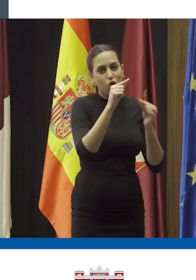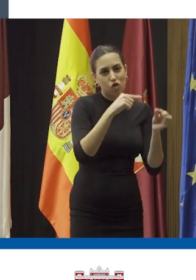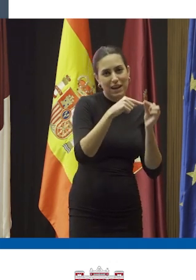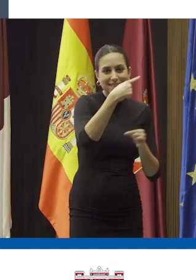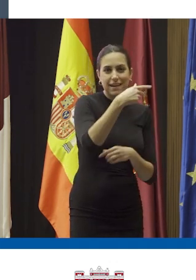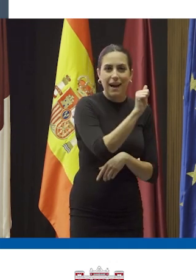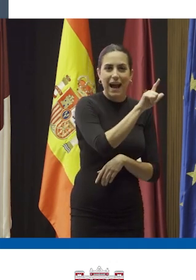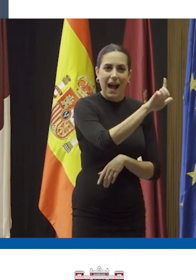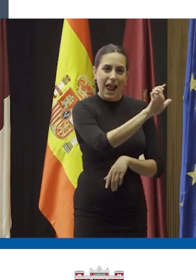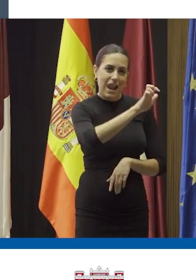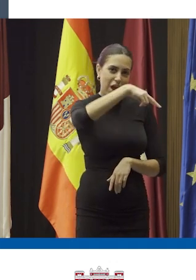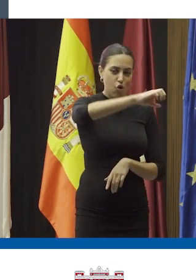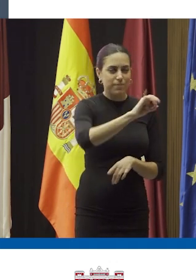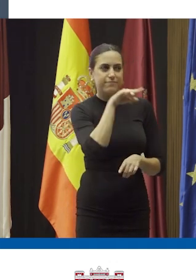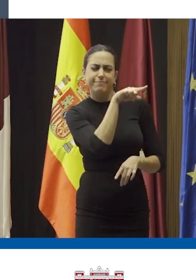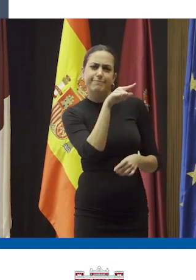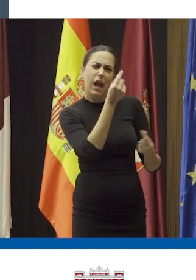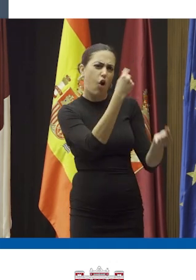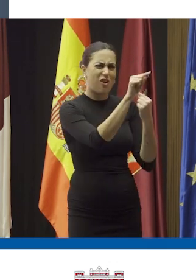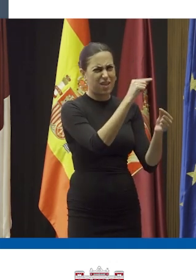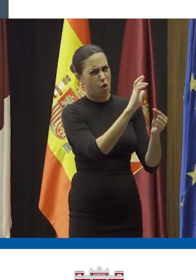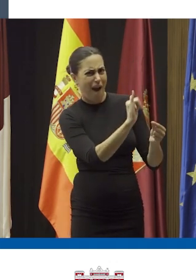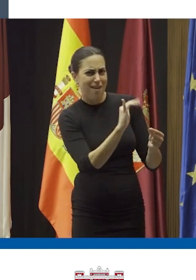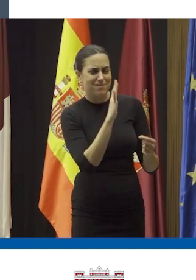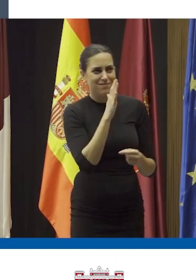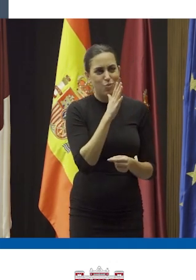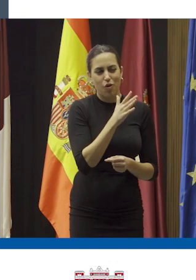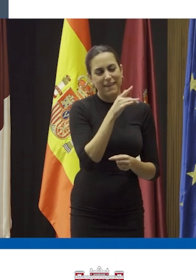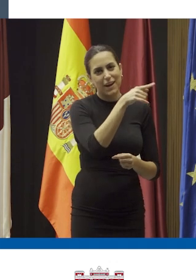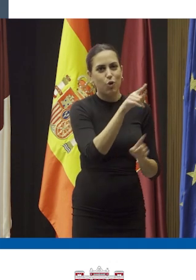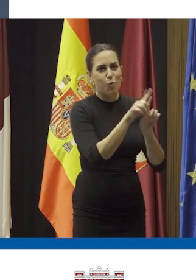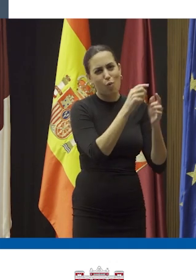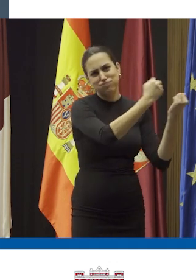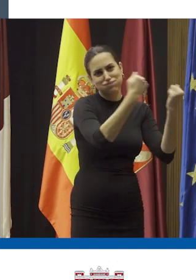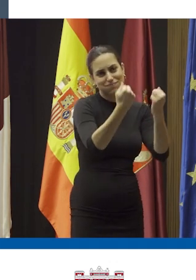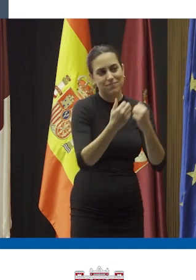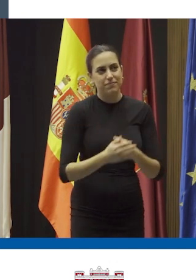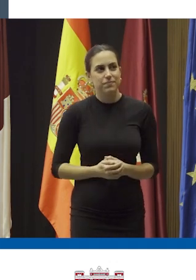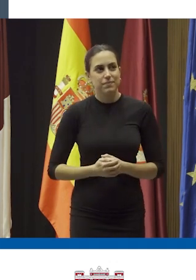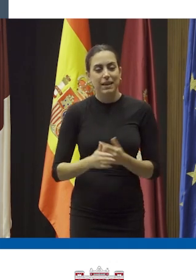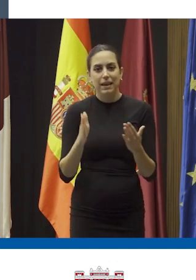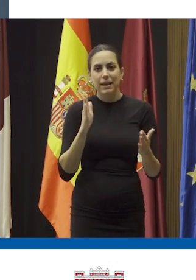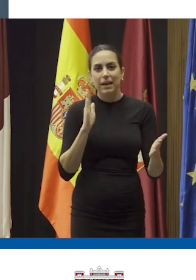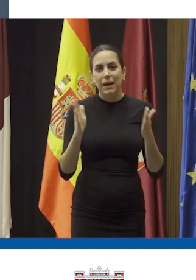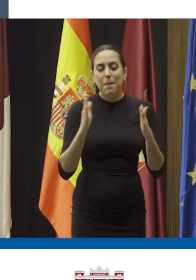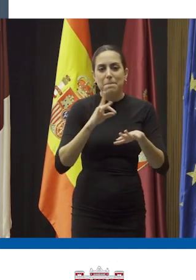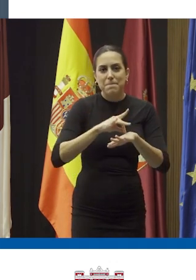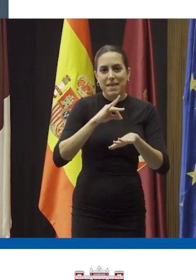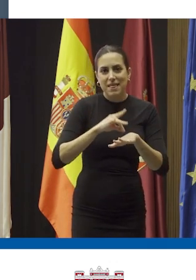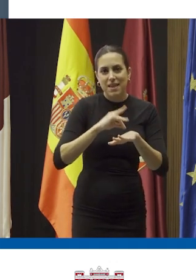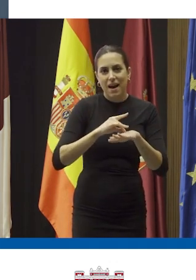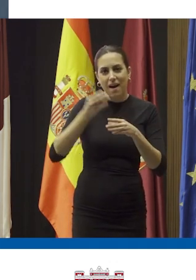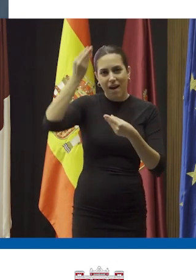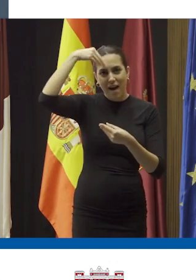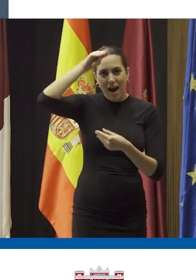sus máximos inconvenientes en contradecir al divino Galeno. Medicina árabe. En los libros fuera de